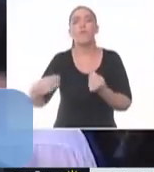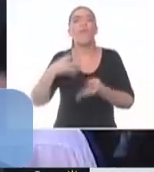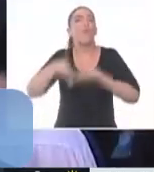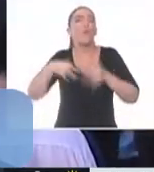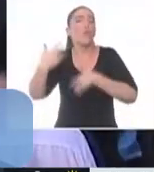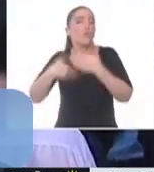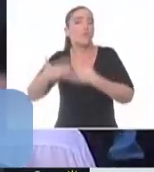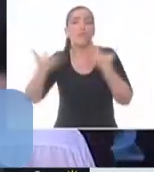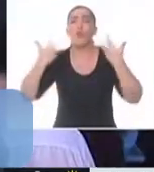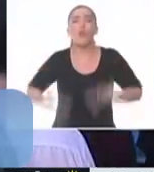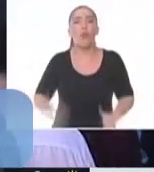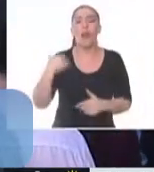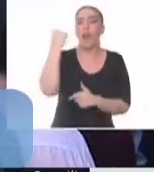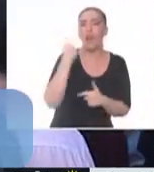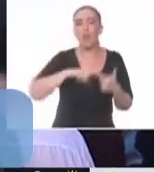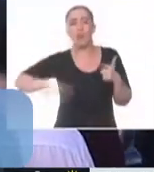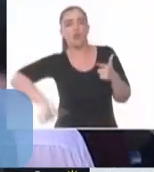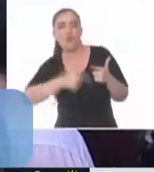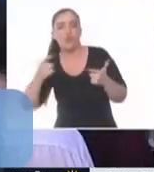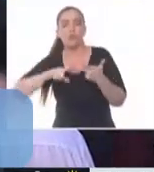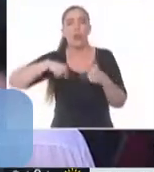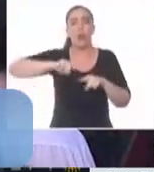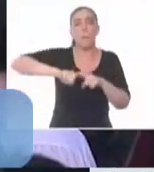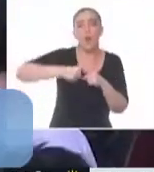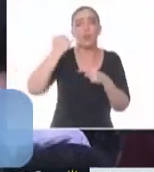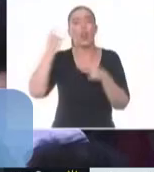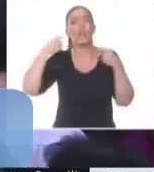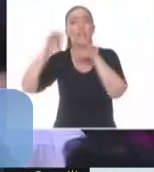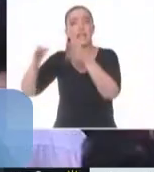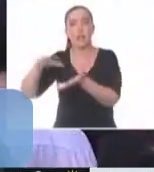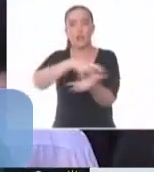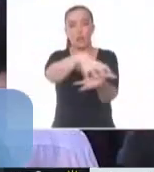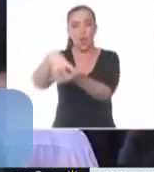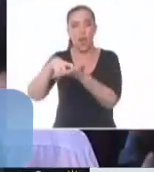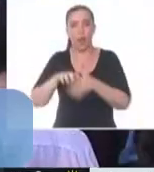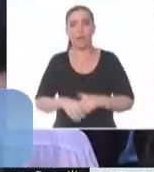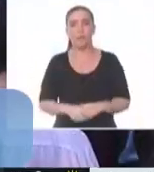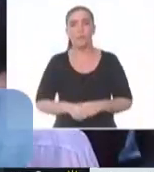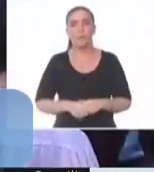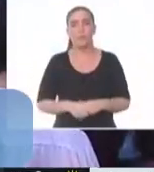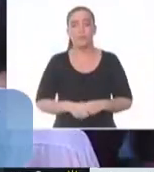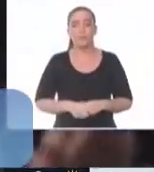funcionamiento económico, social, político e institucional.